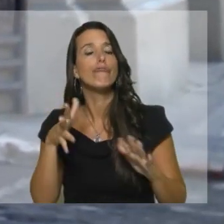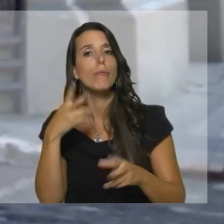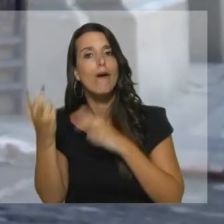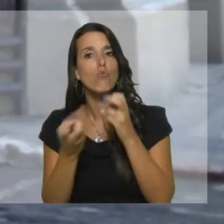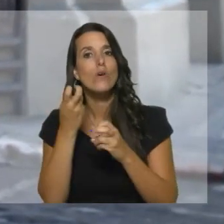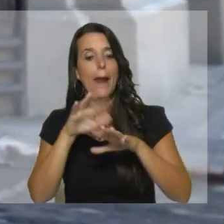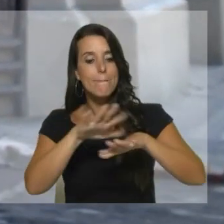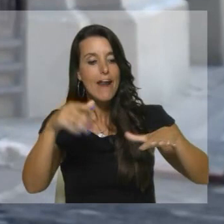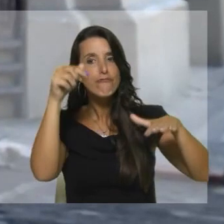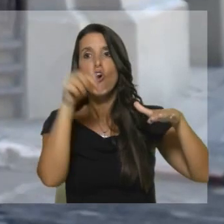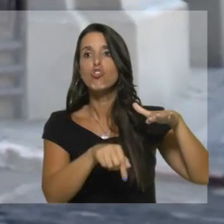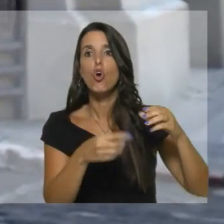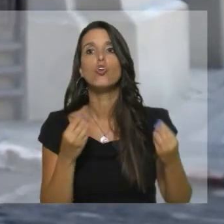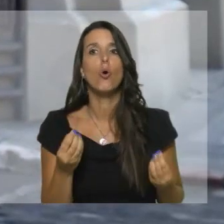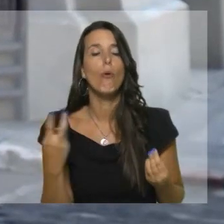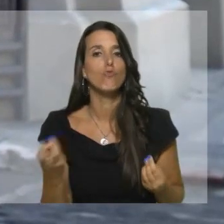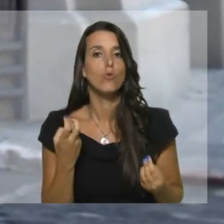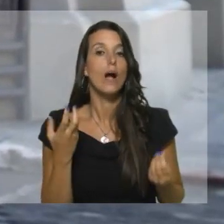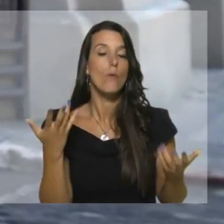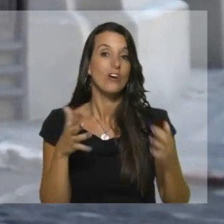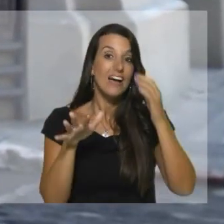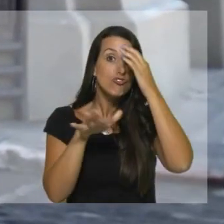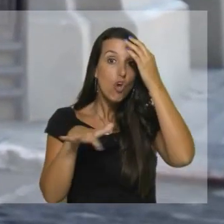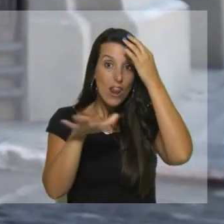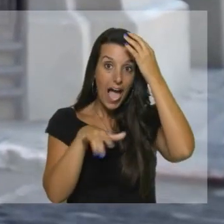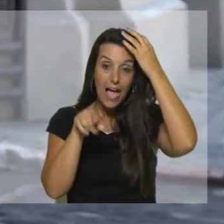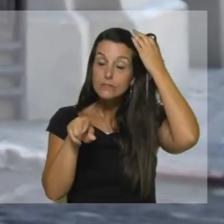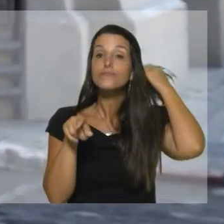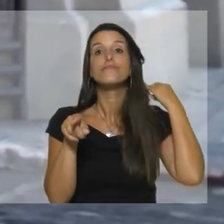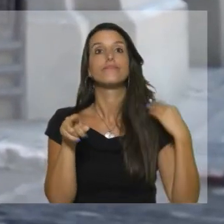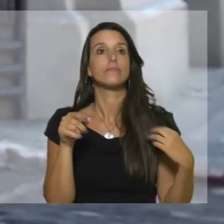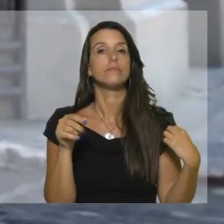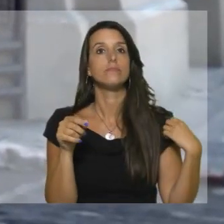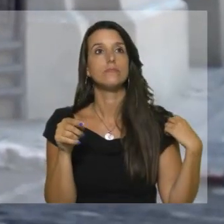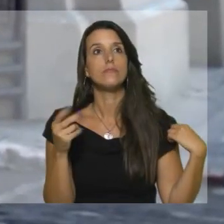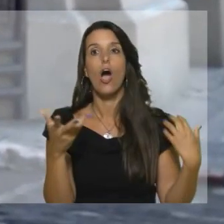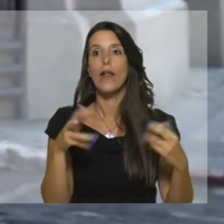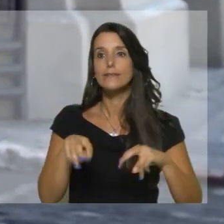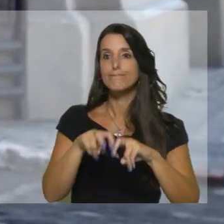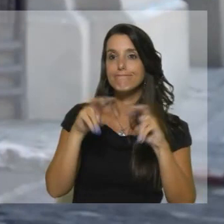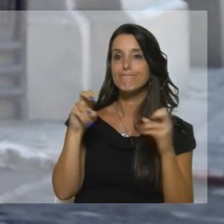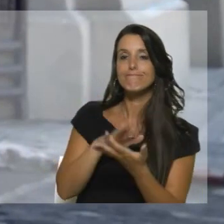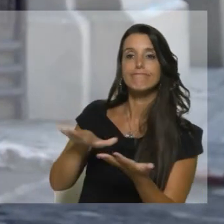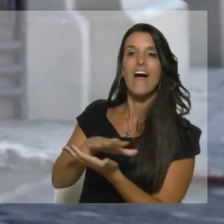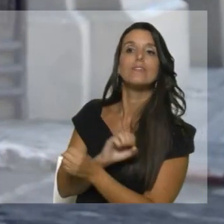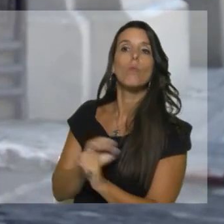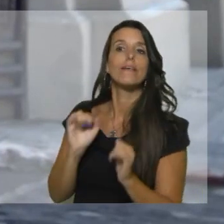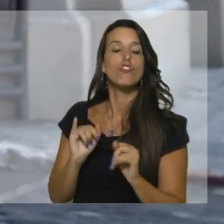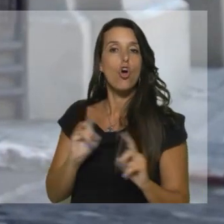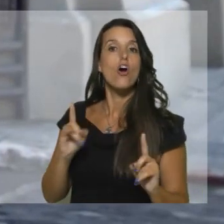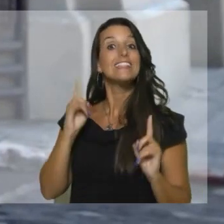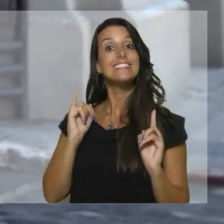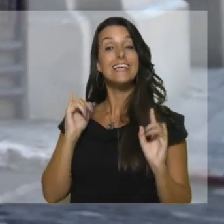fondo? Bueno, la zona se está siendo estudiada y se ha detectado